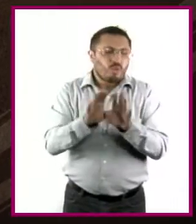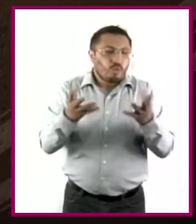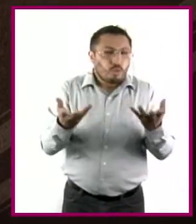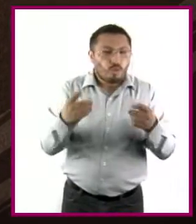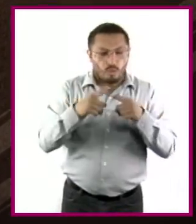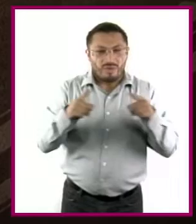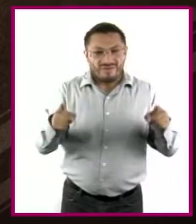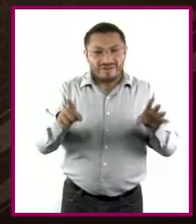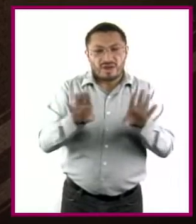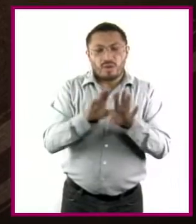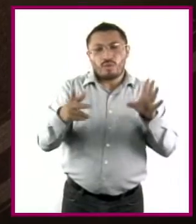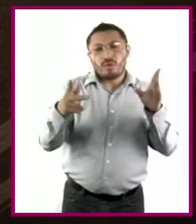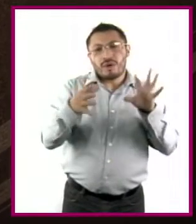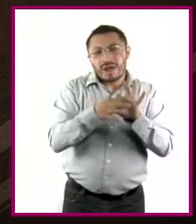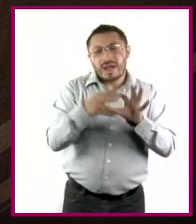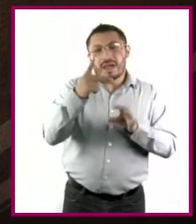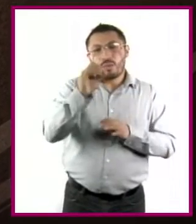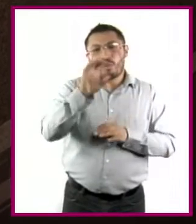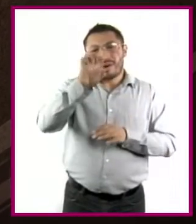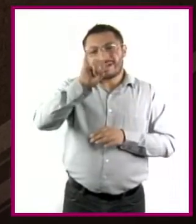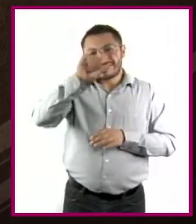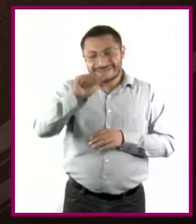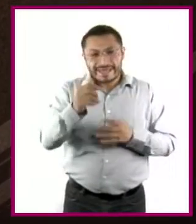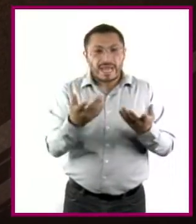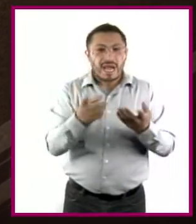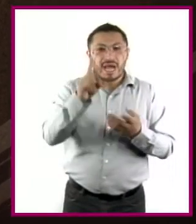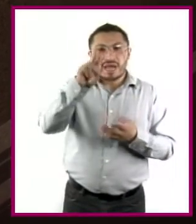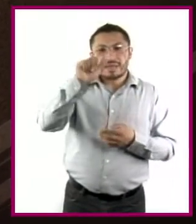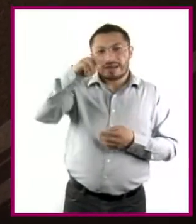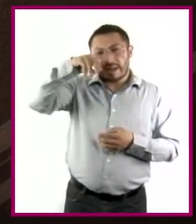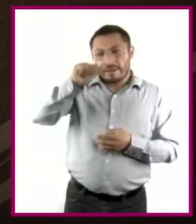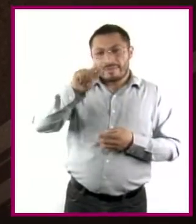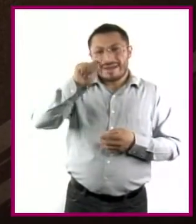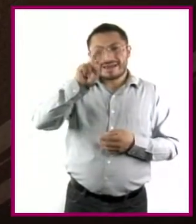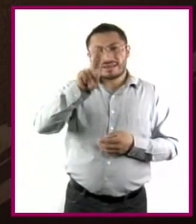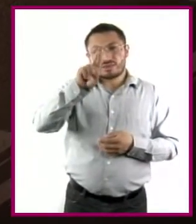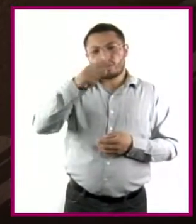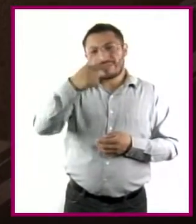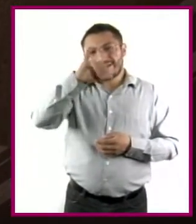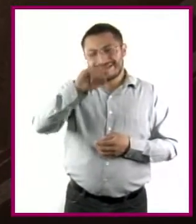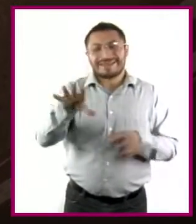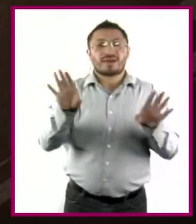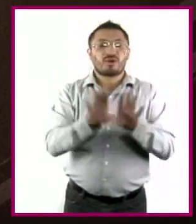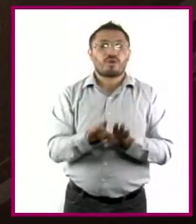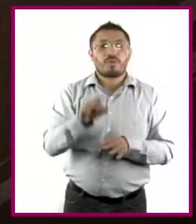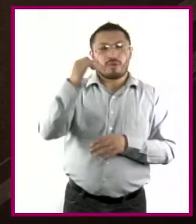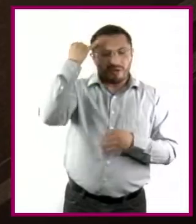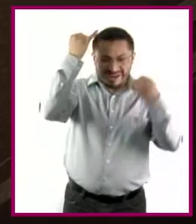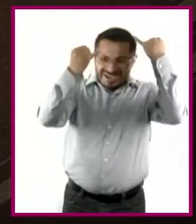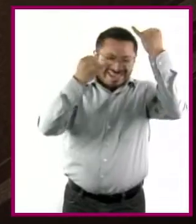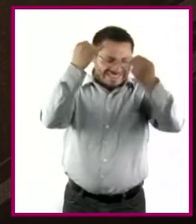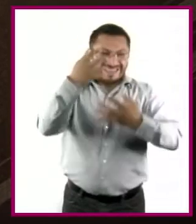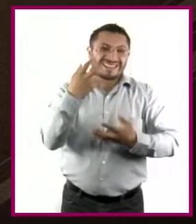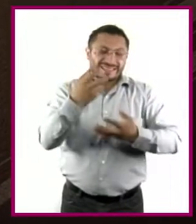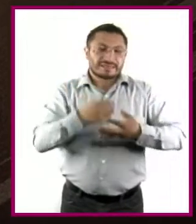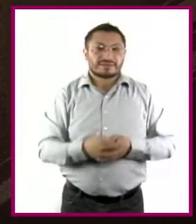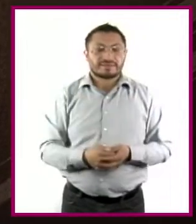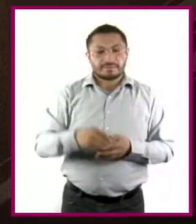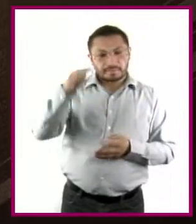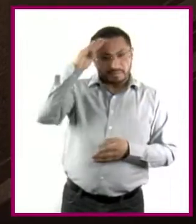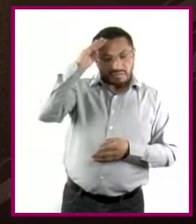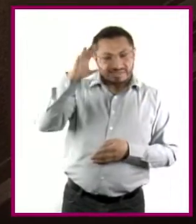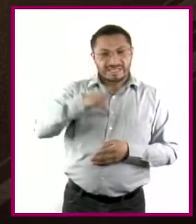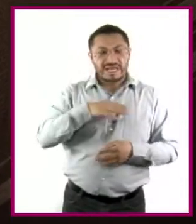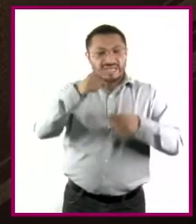con la poesía, la narrativa y la dramaturgia. Se le conoce como literatura de ideas. Si pensamos en géneros literarios,